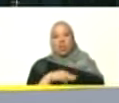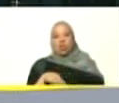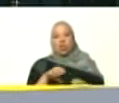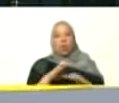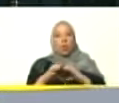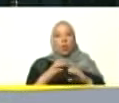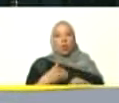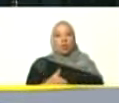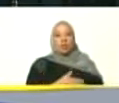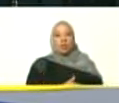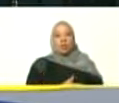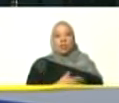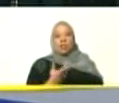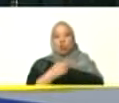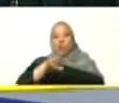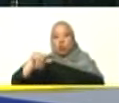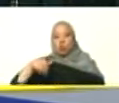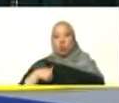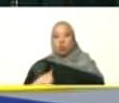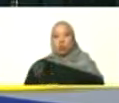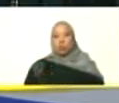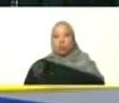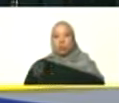Ahí estábamos nosotros.